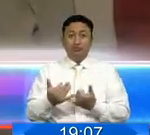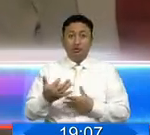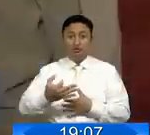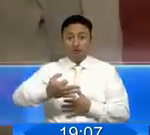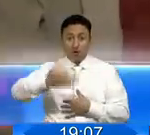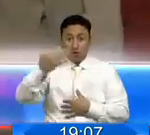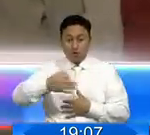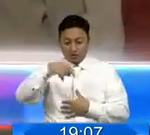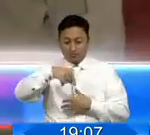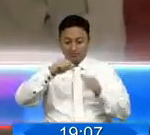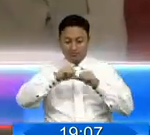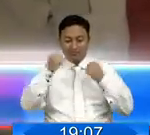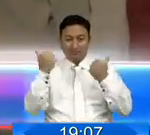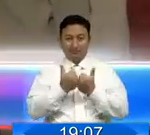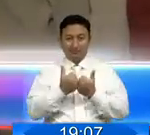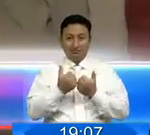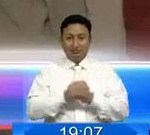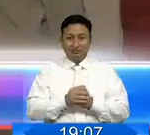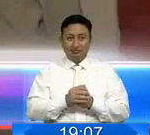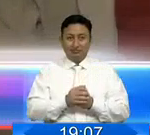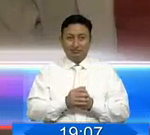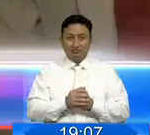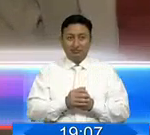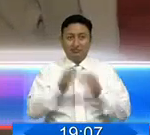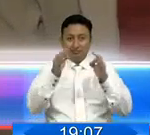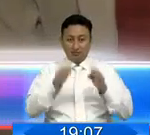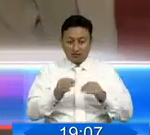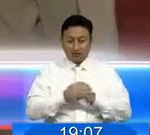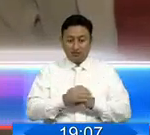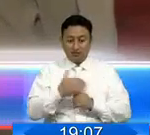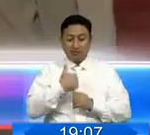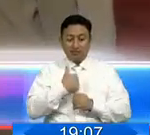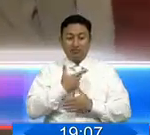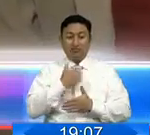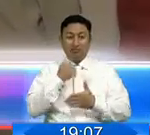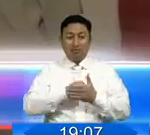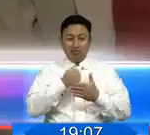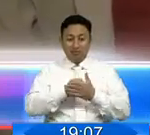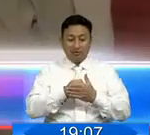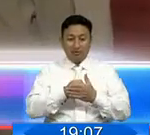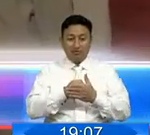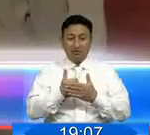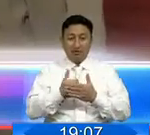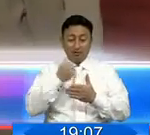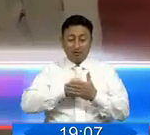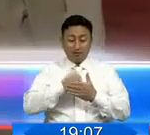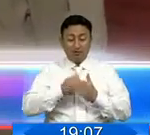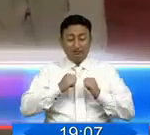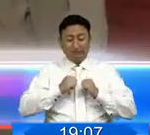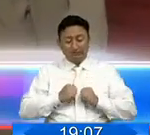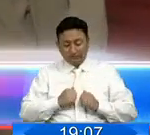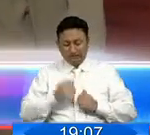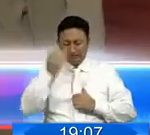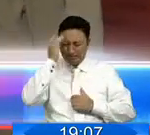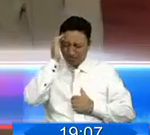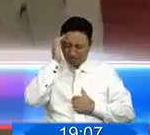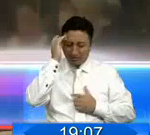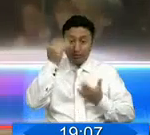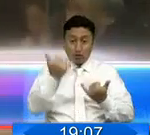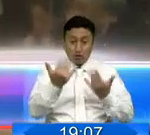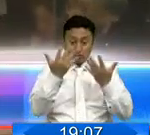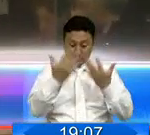en esta asamblea se va a culminar, a terminar este calvario que hemos seguido los